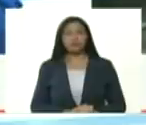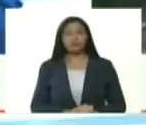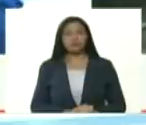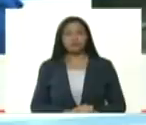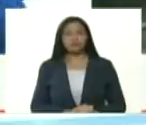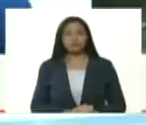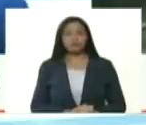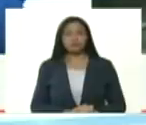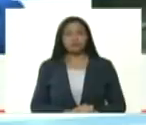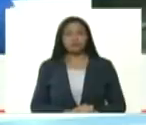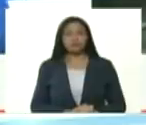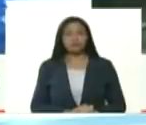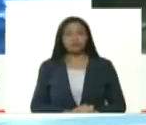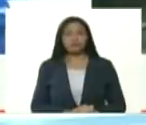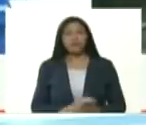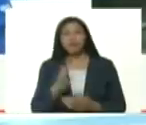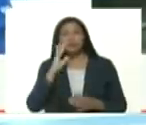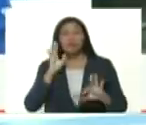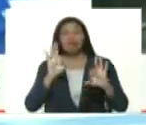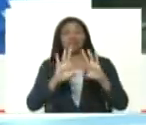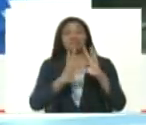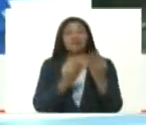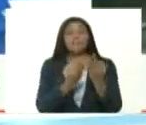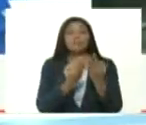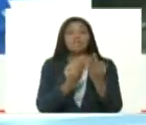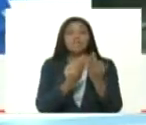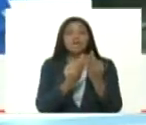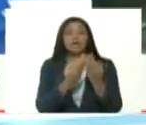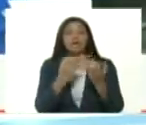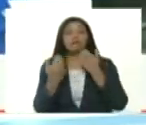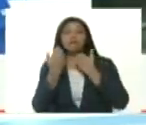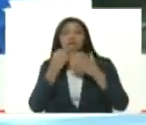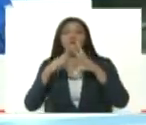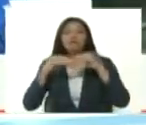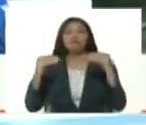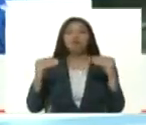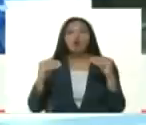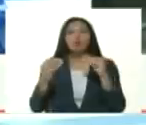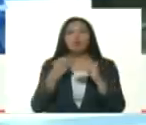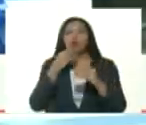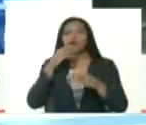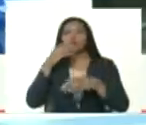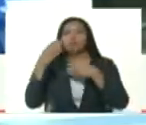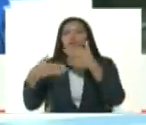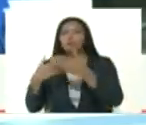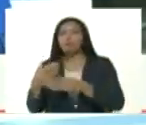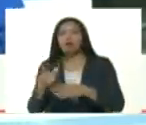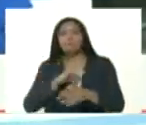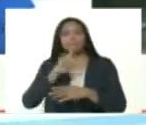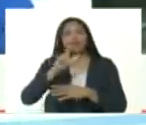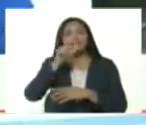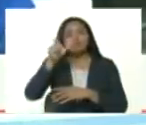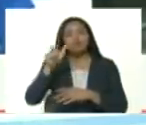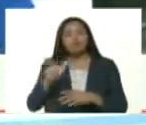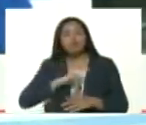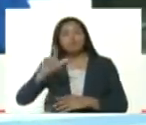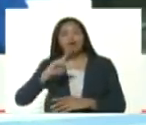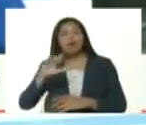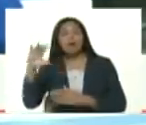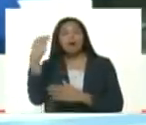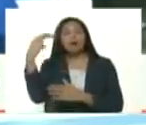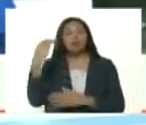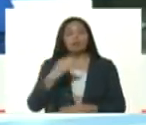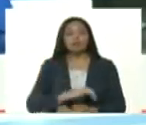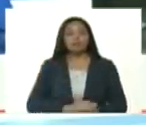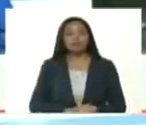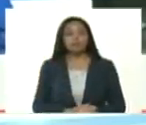y los casos de familias focalizadas que se contagiaron con viajantes, con personas que viajaron a